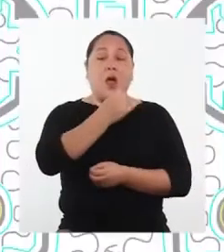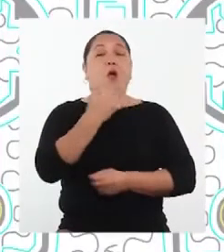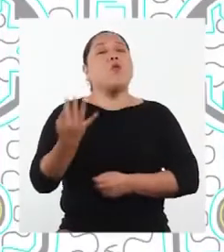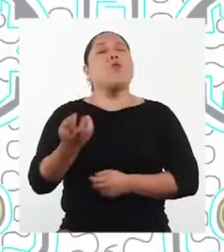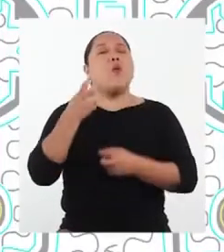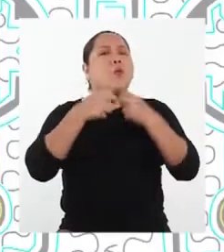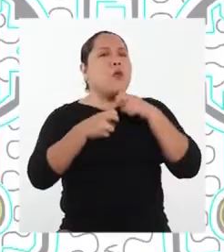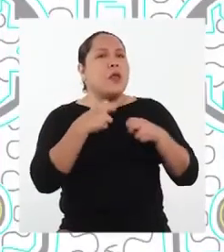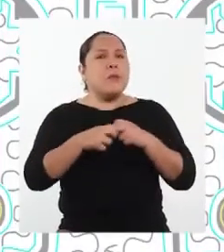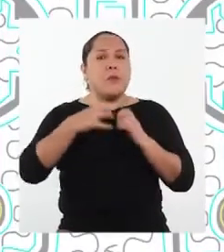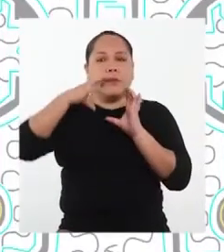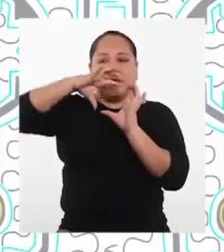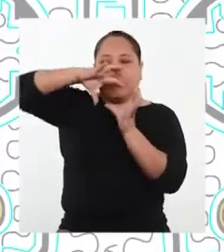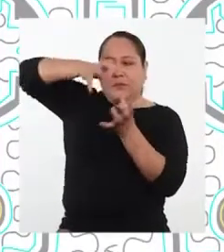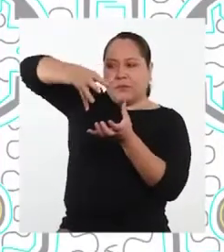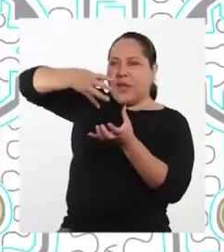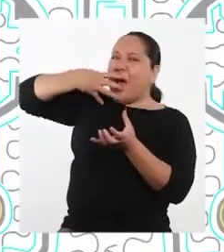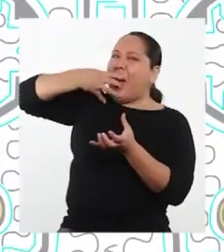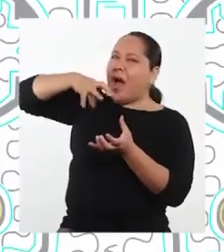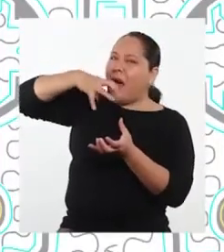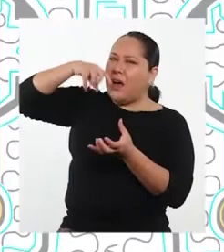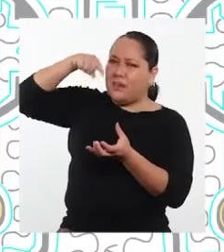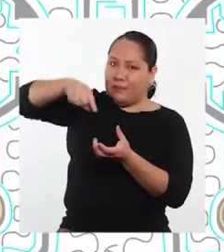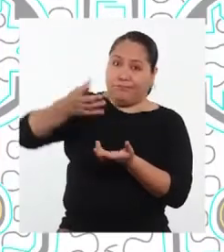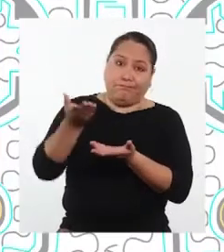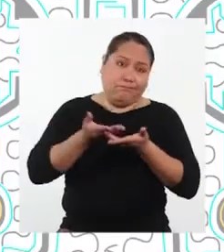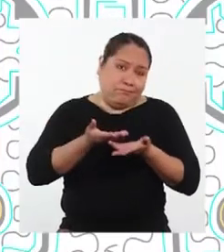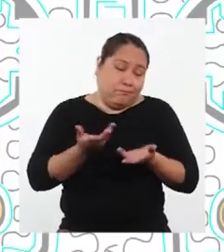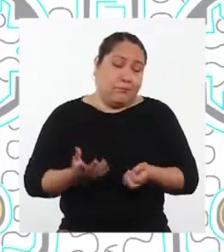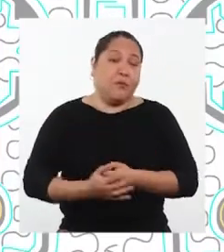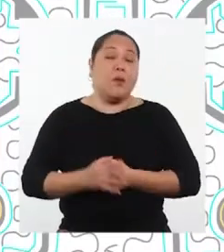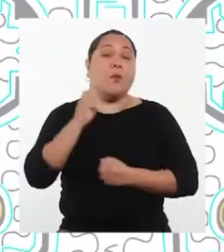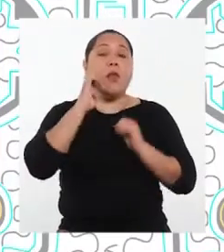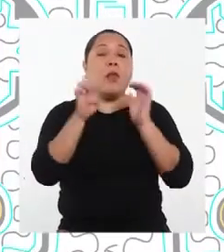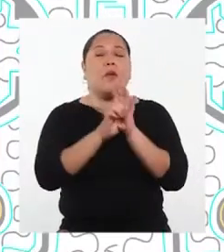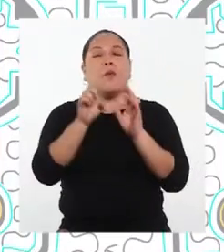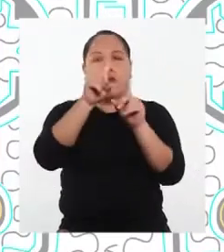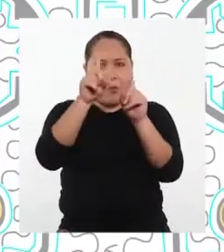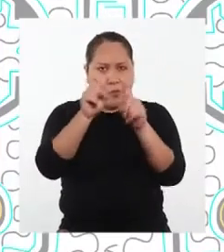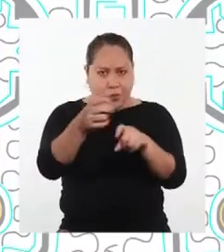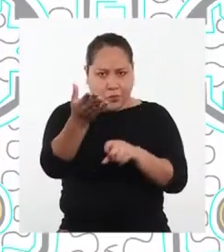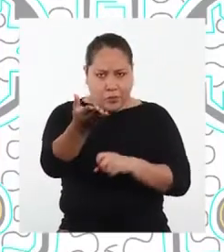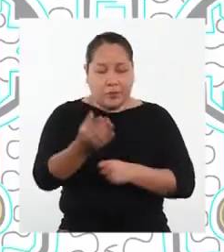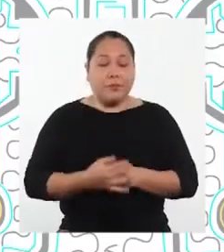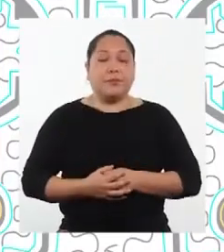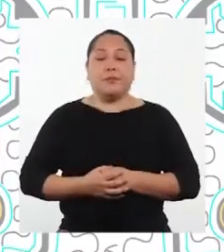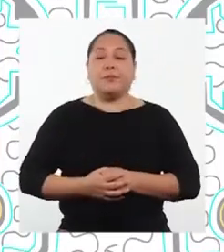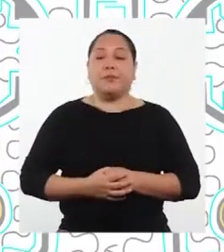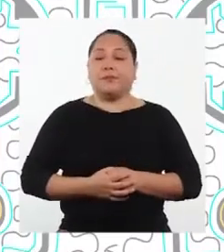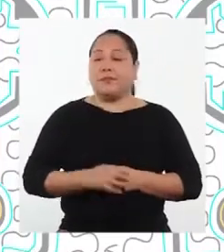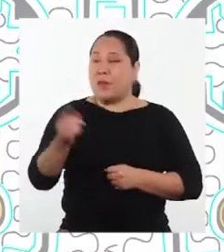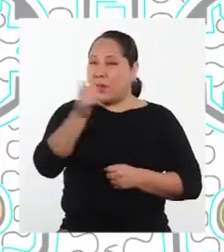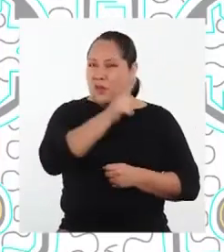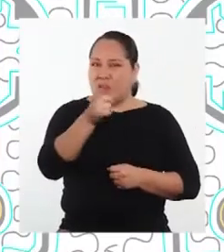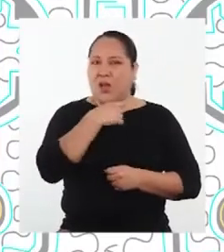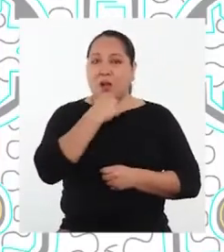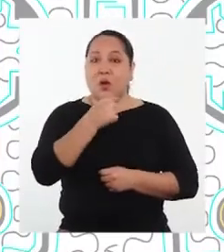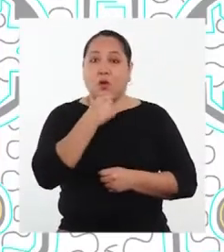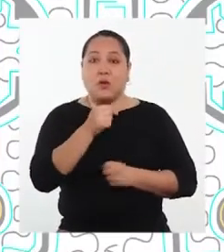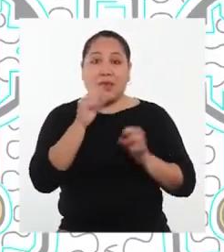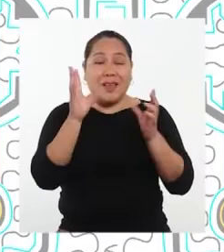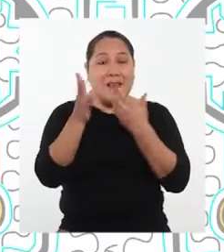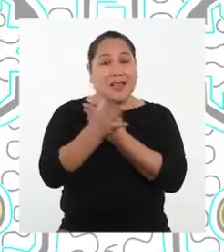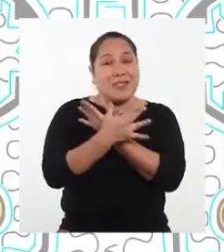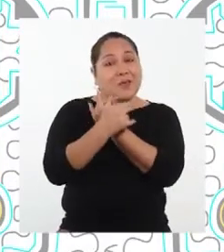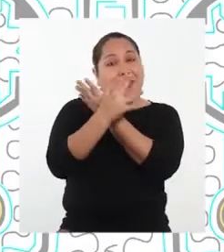Estábamos viendo algunas de las consecuencias que el calentamiento global nos puede traer. Por ejemplo, les hago una pregunta más. ¿A algunos de